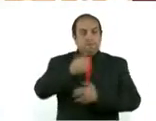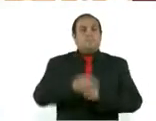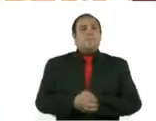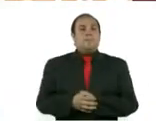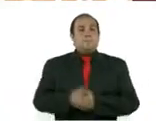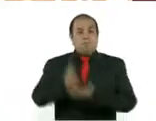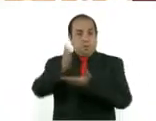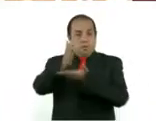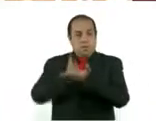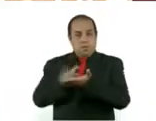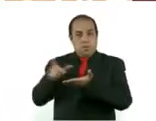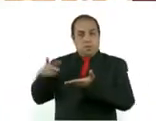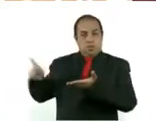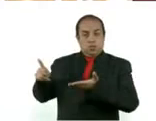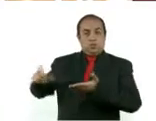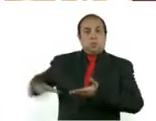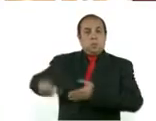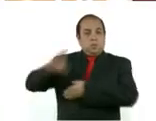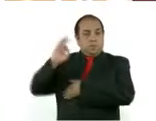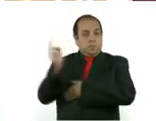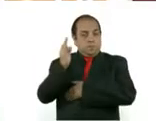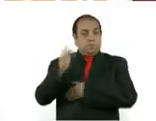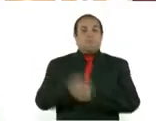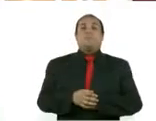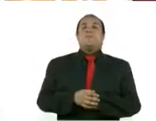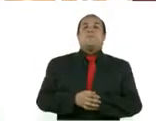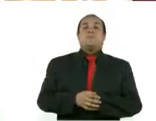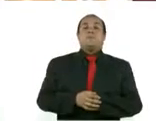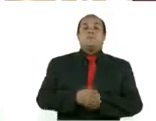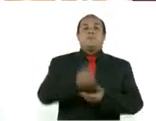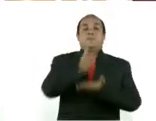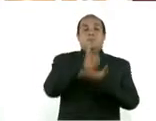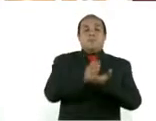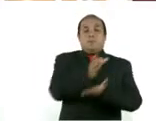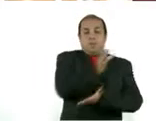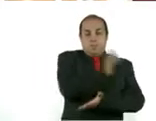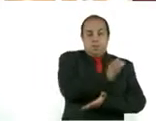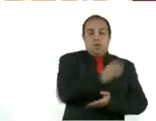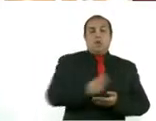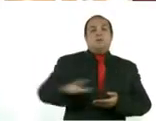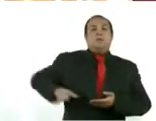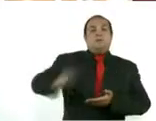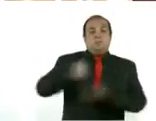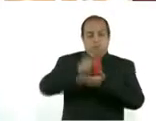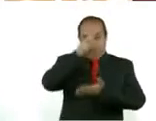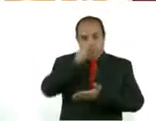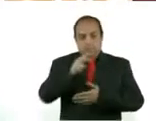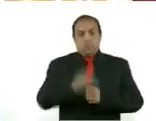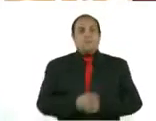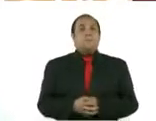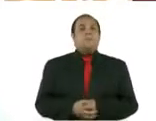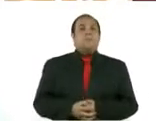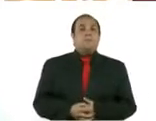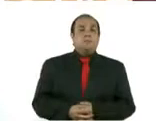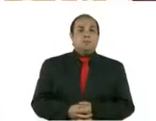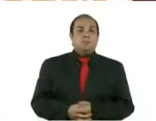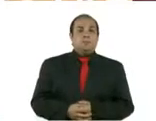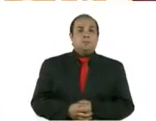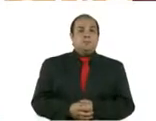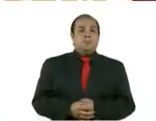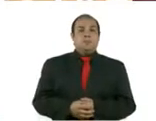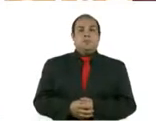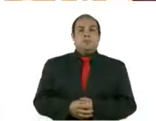la mitad va a ser del Gobierno federal y la mitad del Gobierno de la Ciudad de México, aportación de los